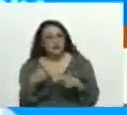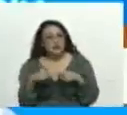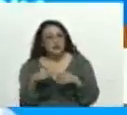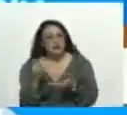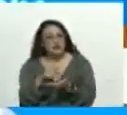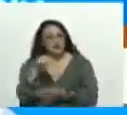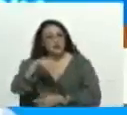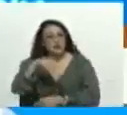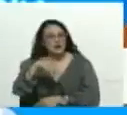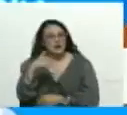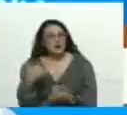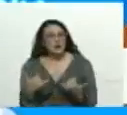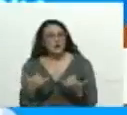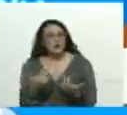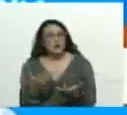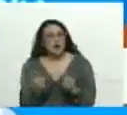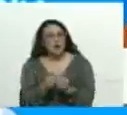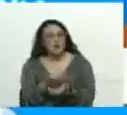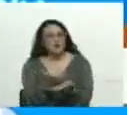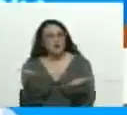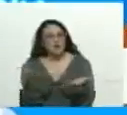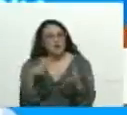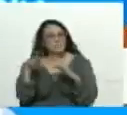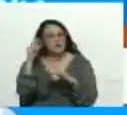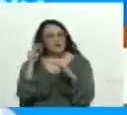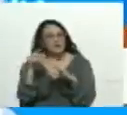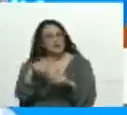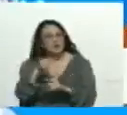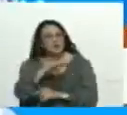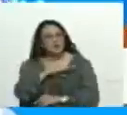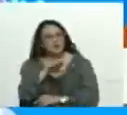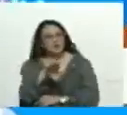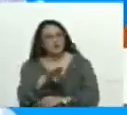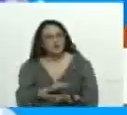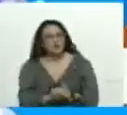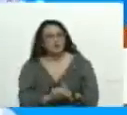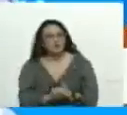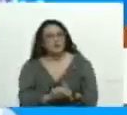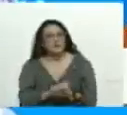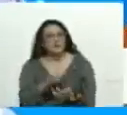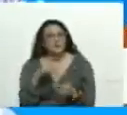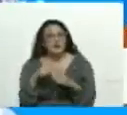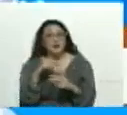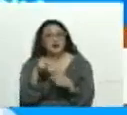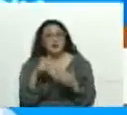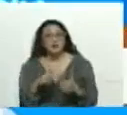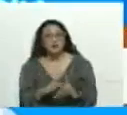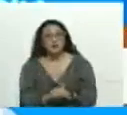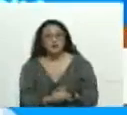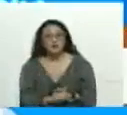estar aquí ahora con ustedes aprendiendo de ustedes y de esta revolución